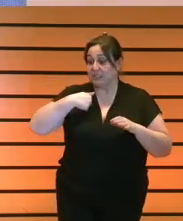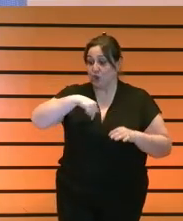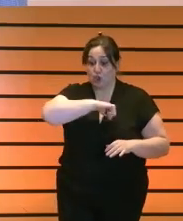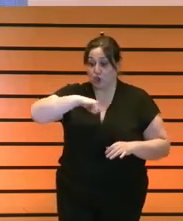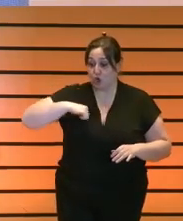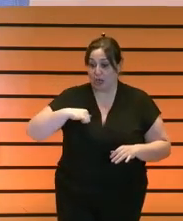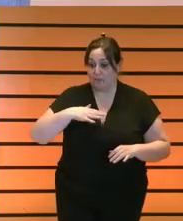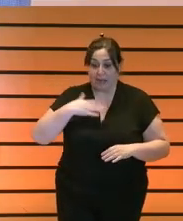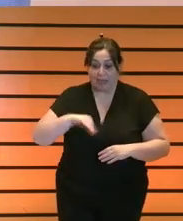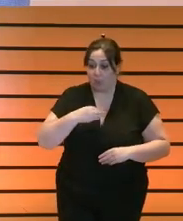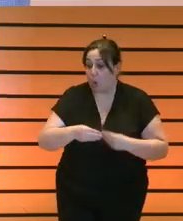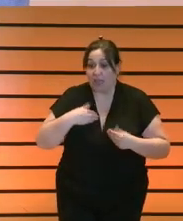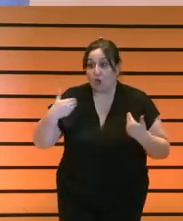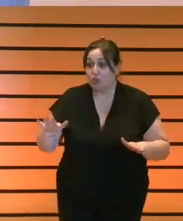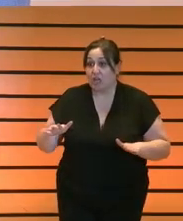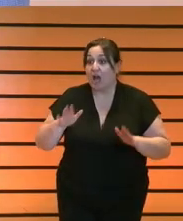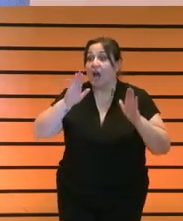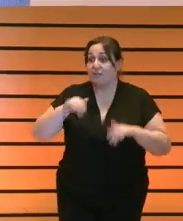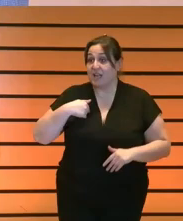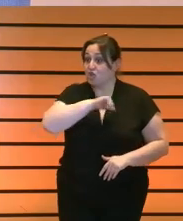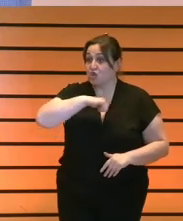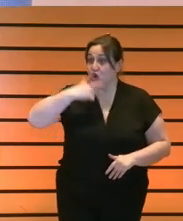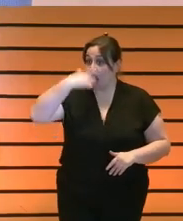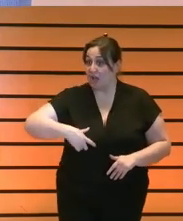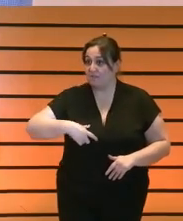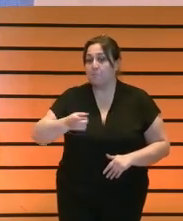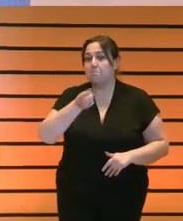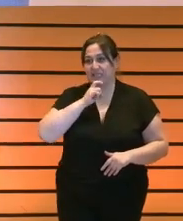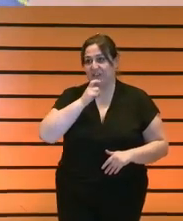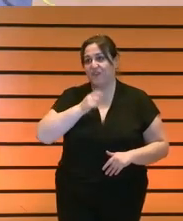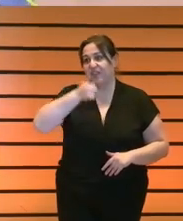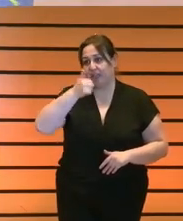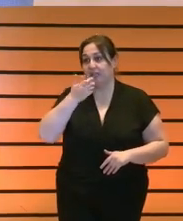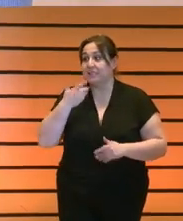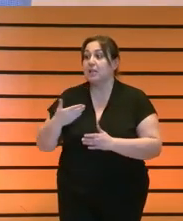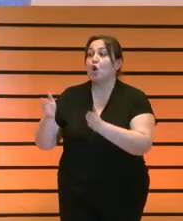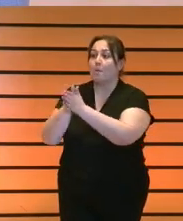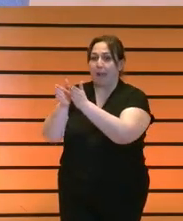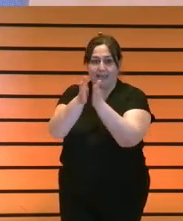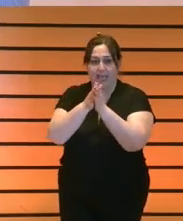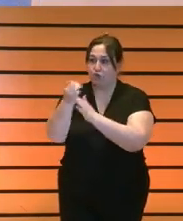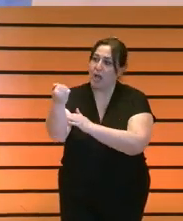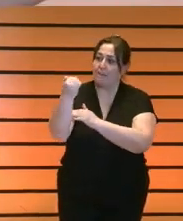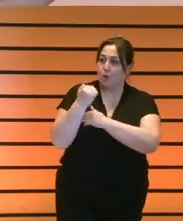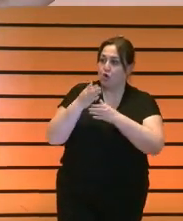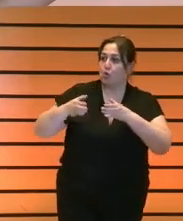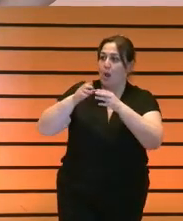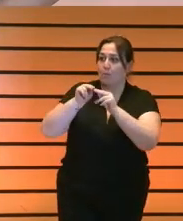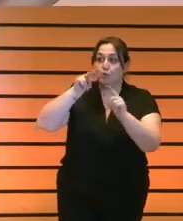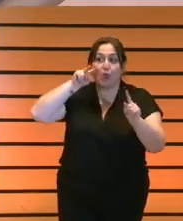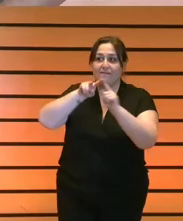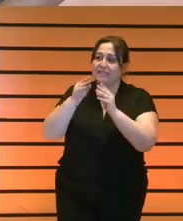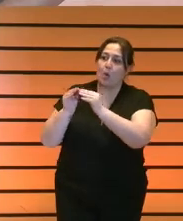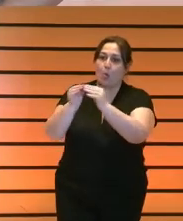hacer cualquier cosa, es mucho más difícil que si lo haces en compañía con gente que tiene tus mismas visiones, ¿no?